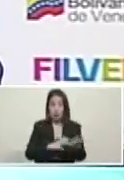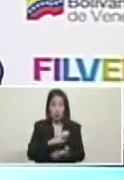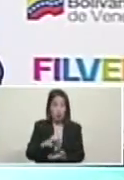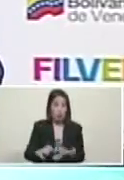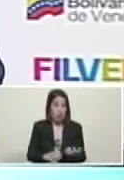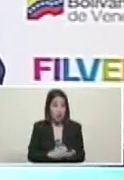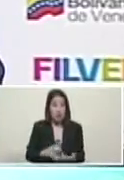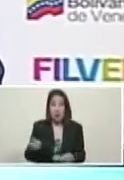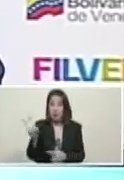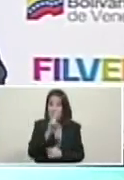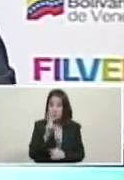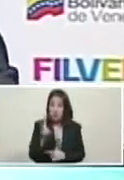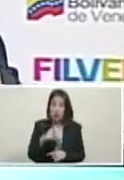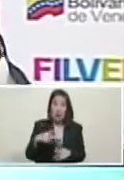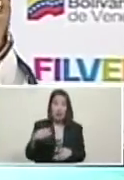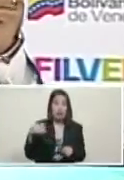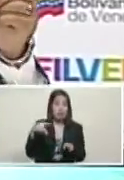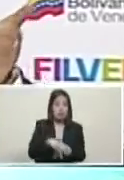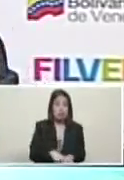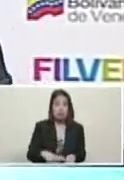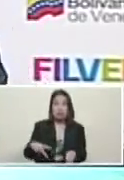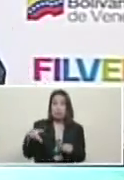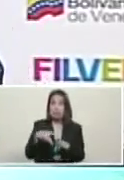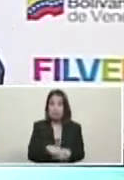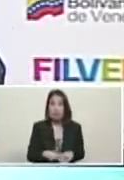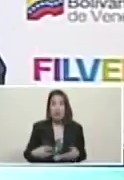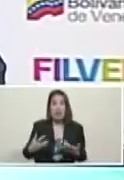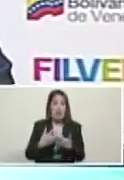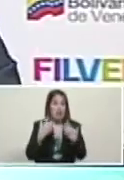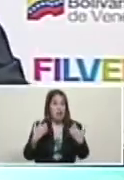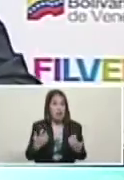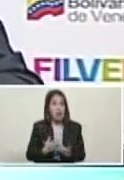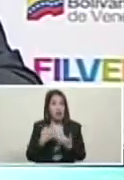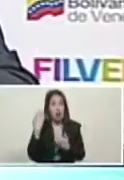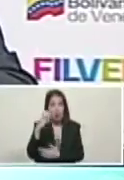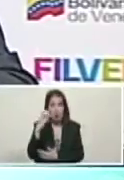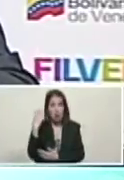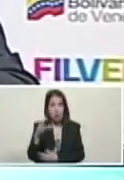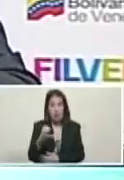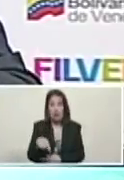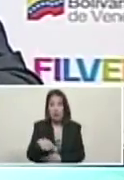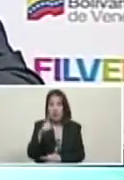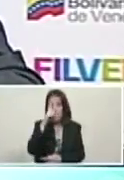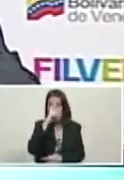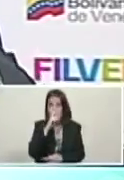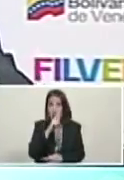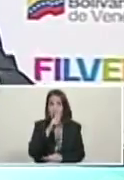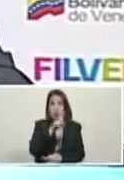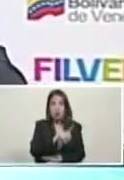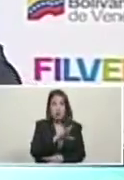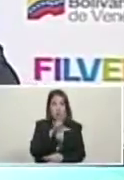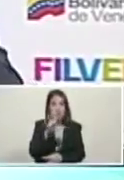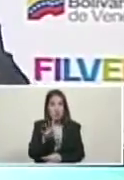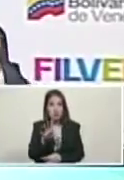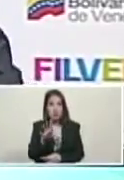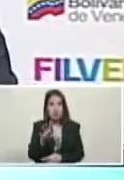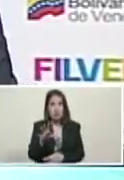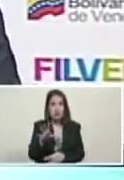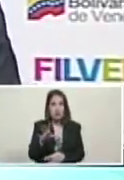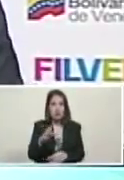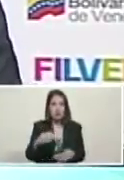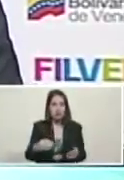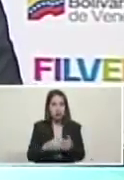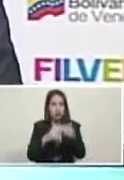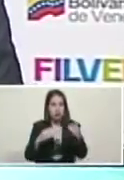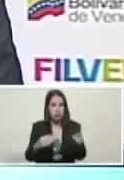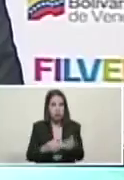siendo víctima de la guerra colombiana. Este año hemos tenido más de 15 incidentes en la frontera